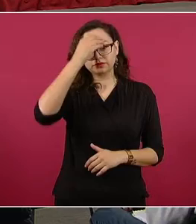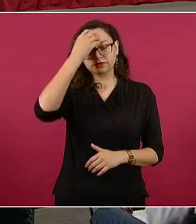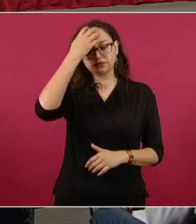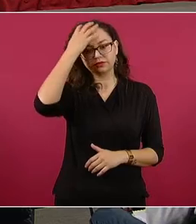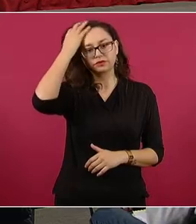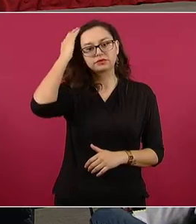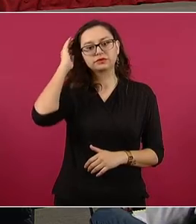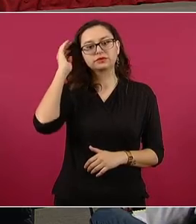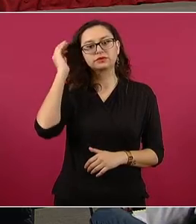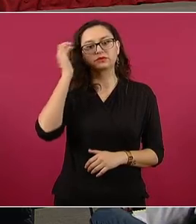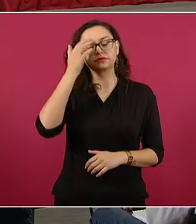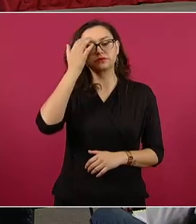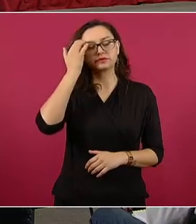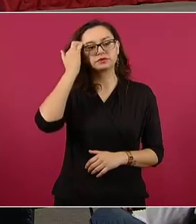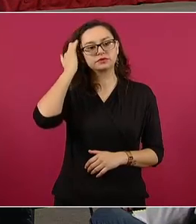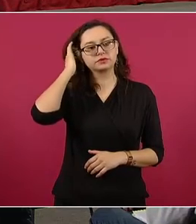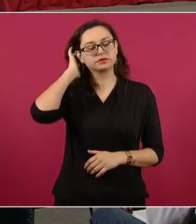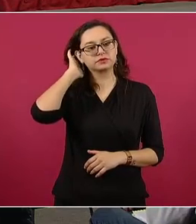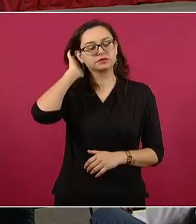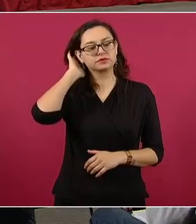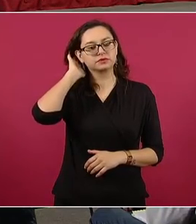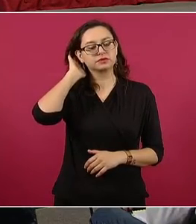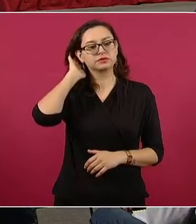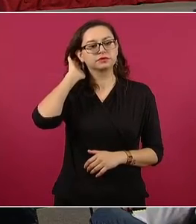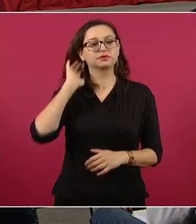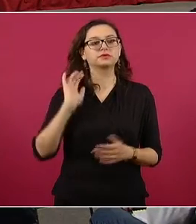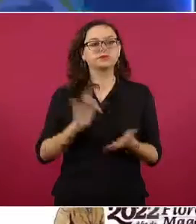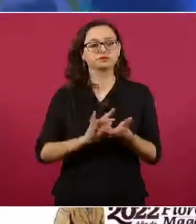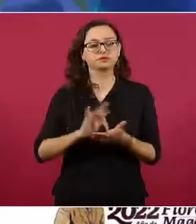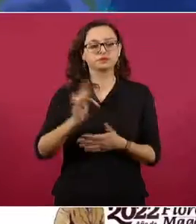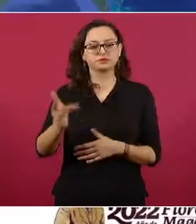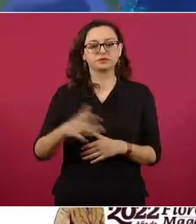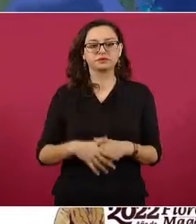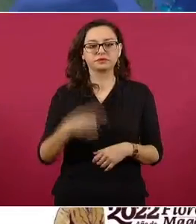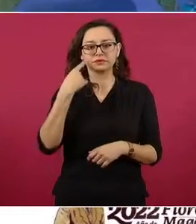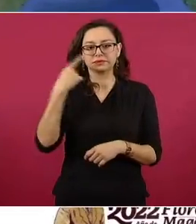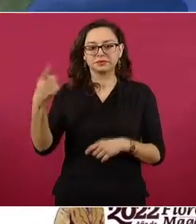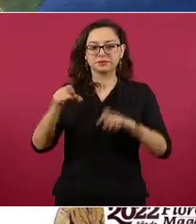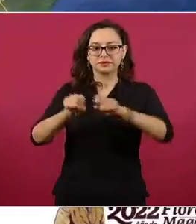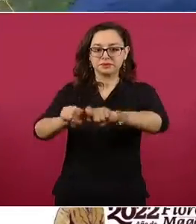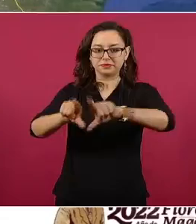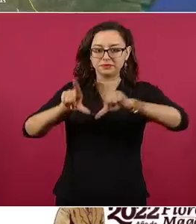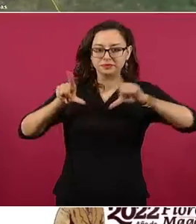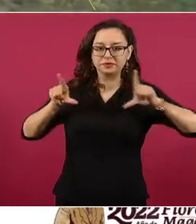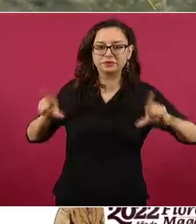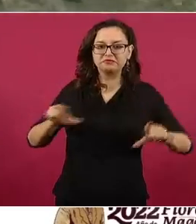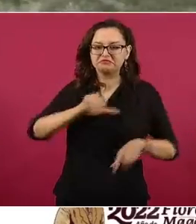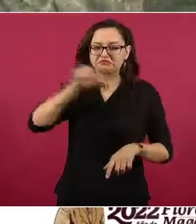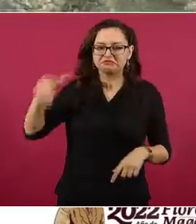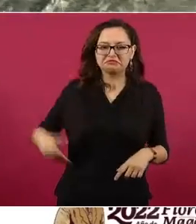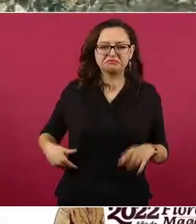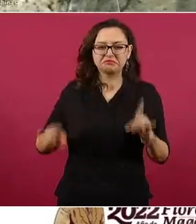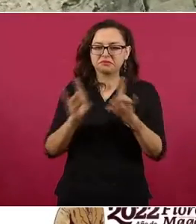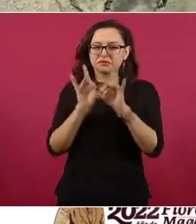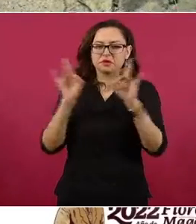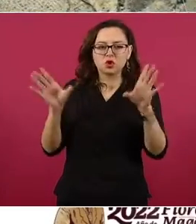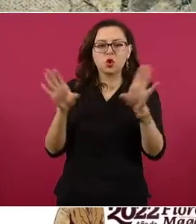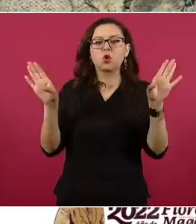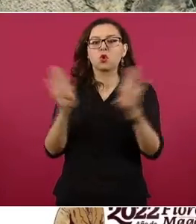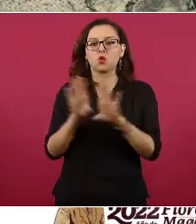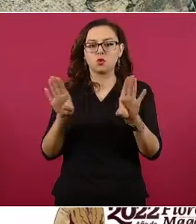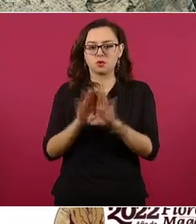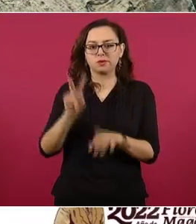Gracias. Muy amable. Este es un esquema del incidente. El lugar se encuentra